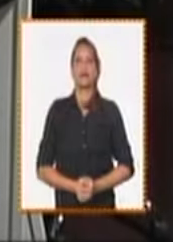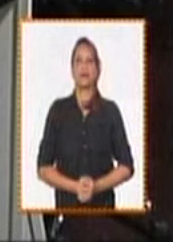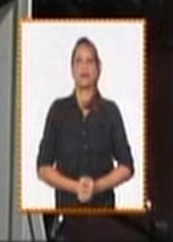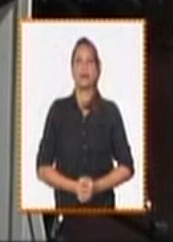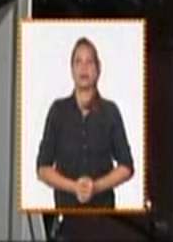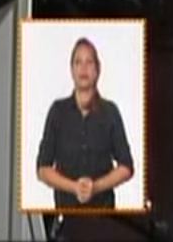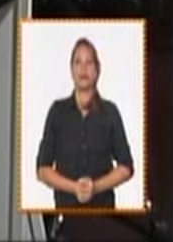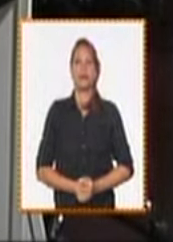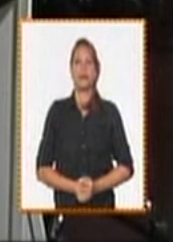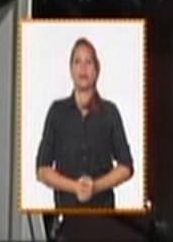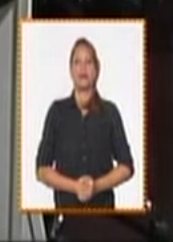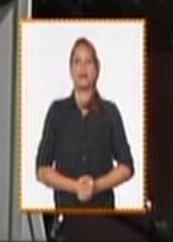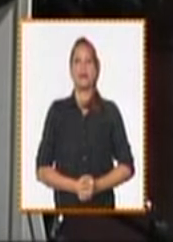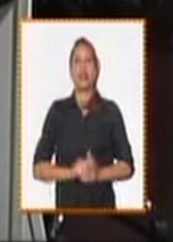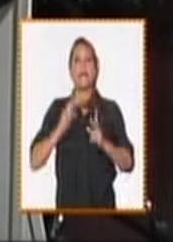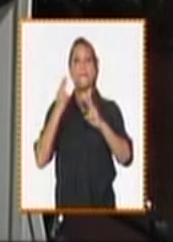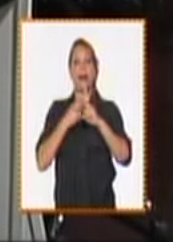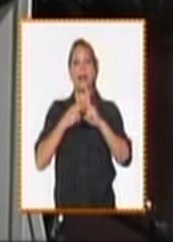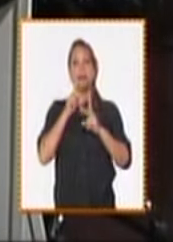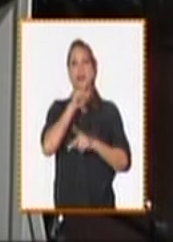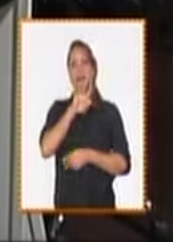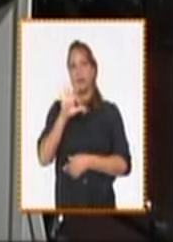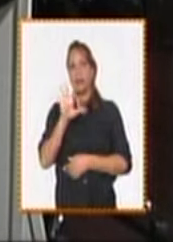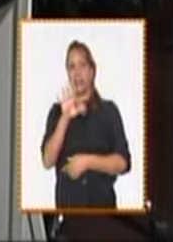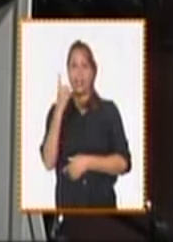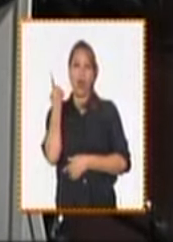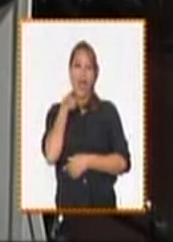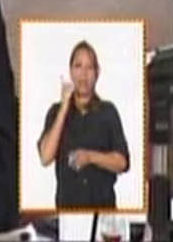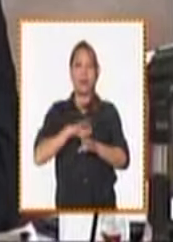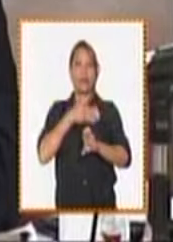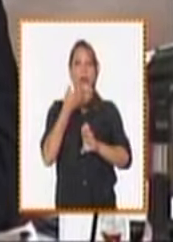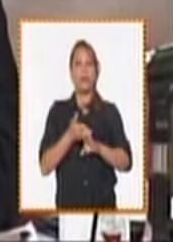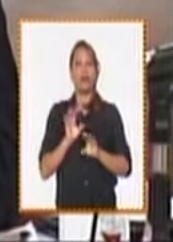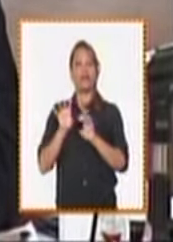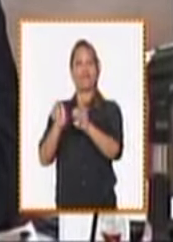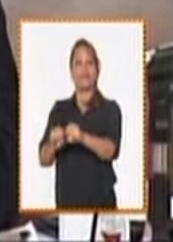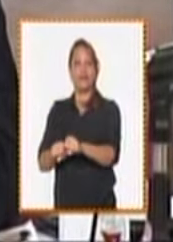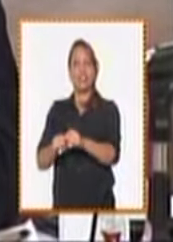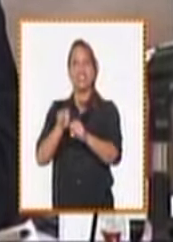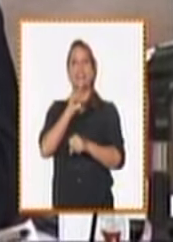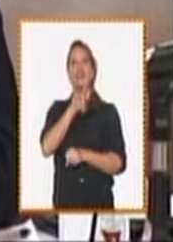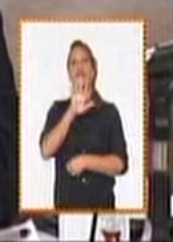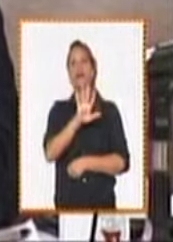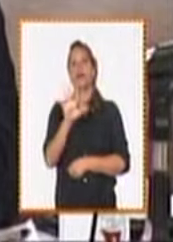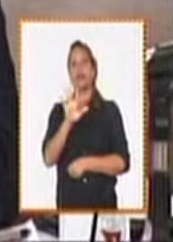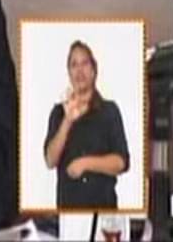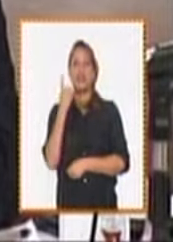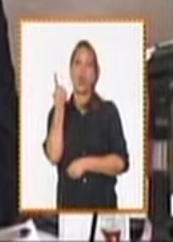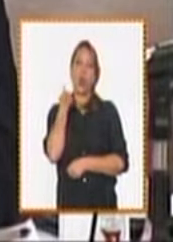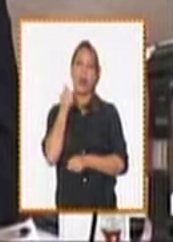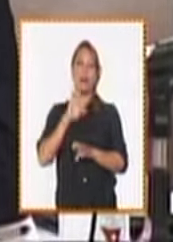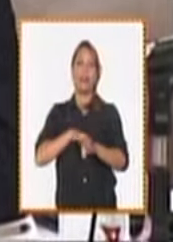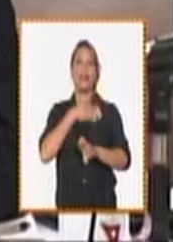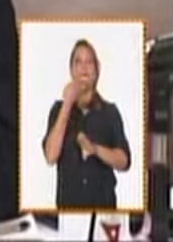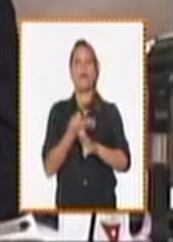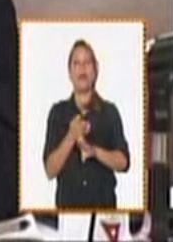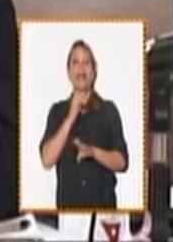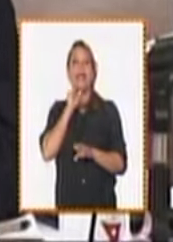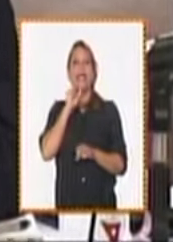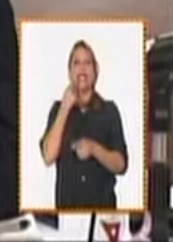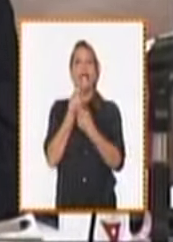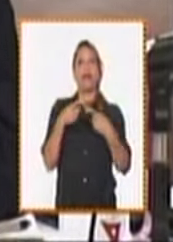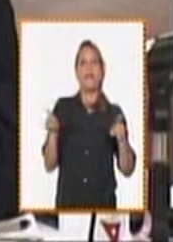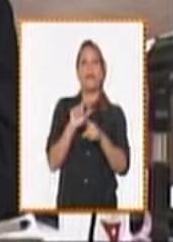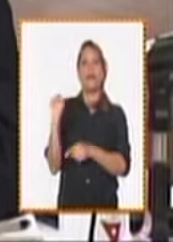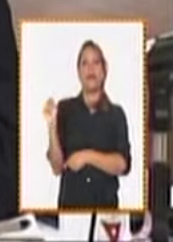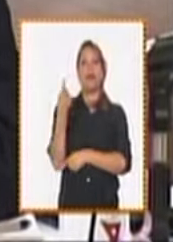bueno vayamos 155 años después de su toma 155 años después de des que se cantara por primera vez